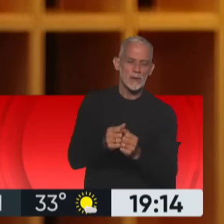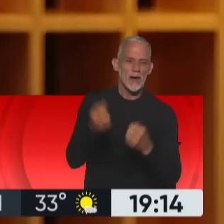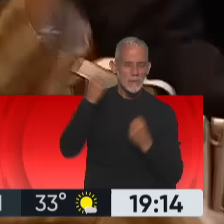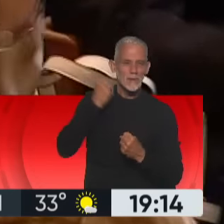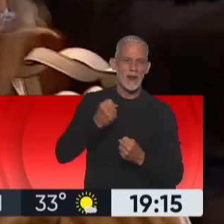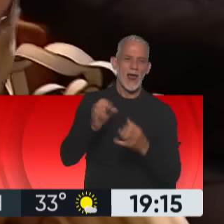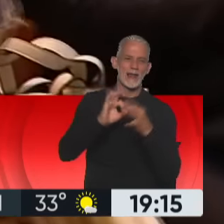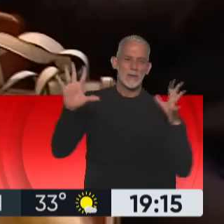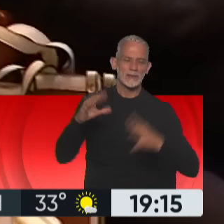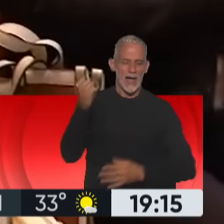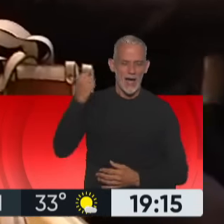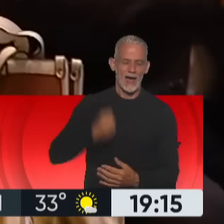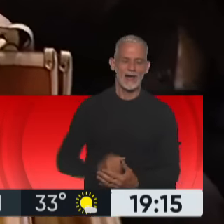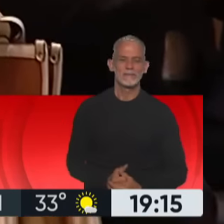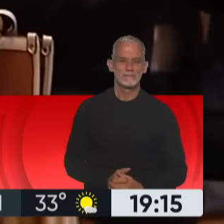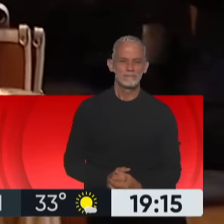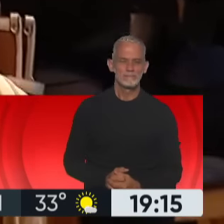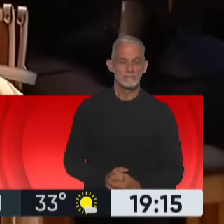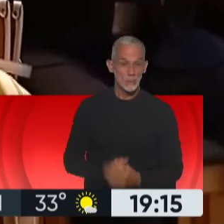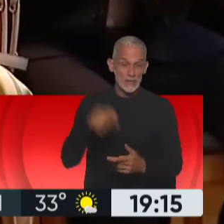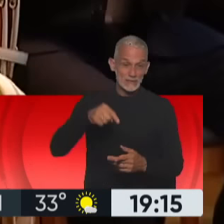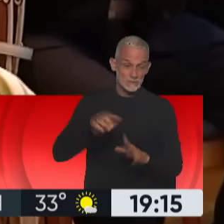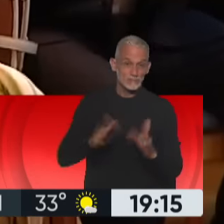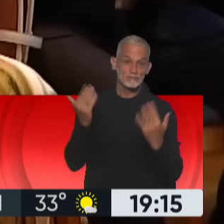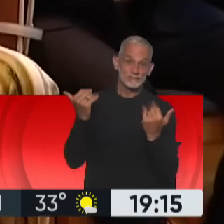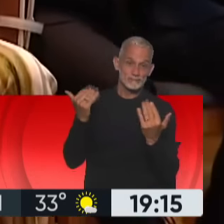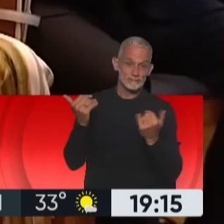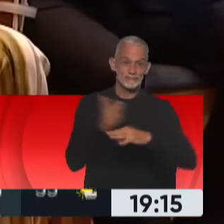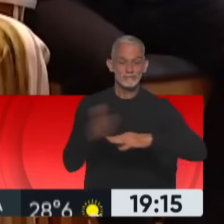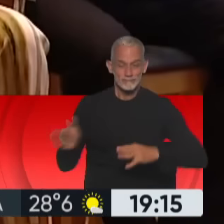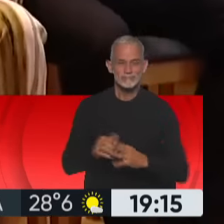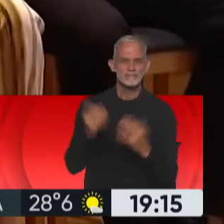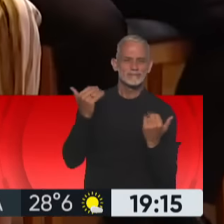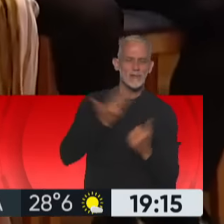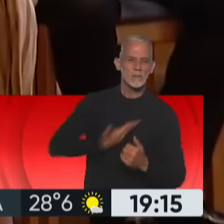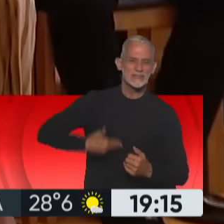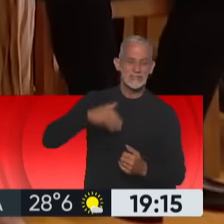carajo! De esta manera despedimos al señor presidente de la